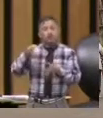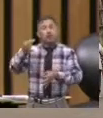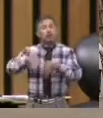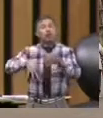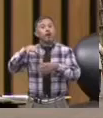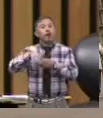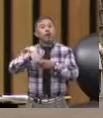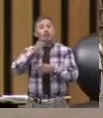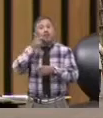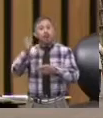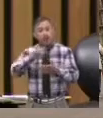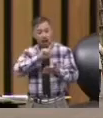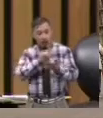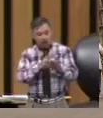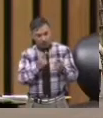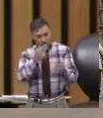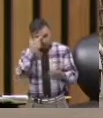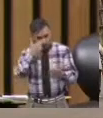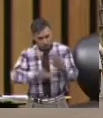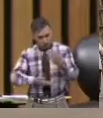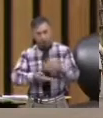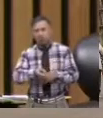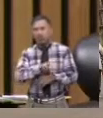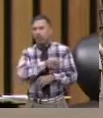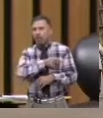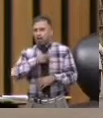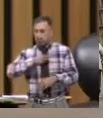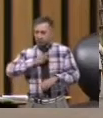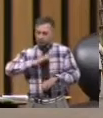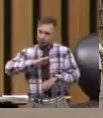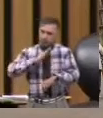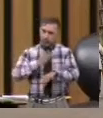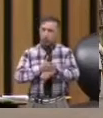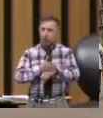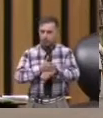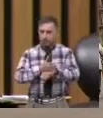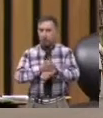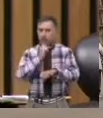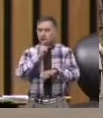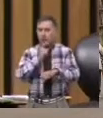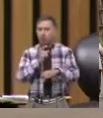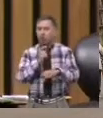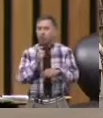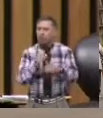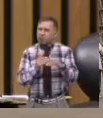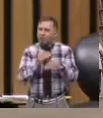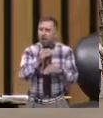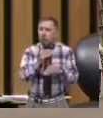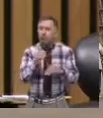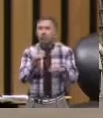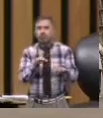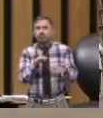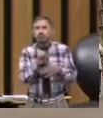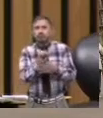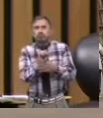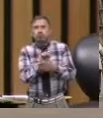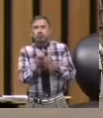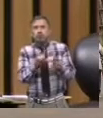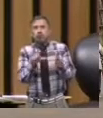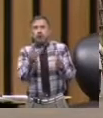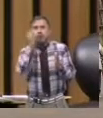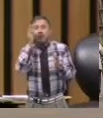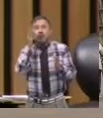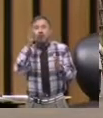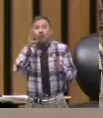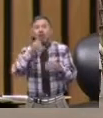a la ley merece sanciones que deben ser también inhibitorias para que no se repitan. Hoy, dos